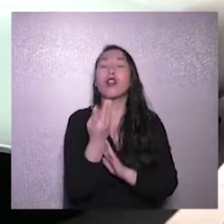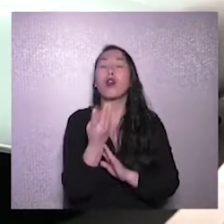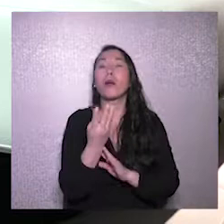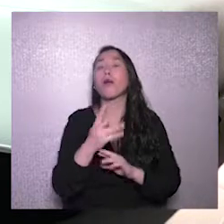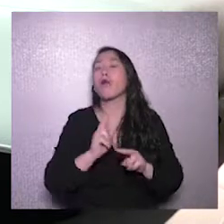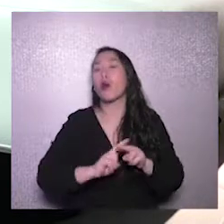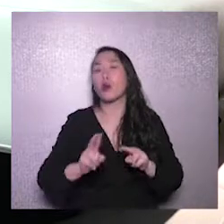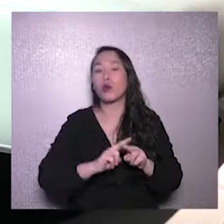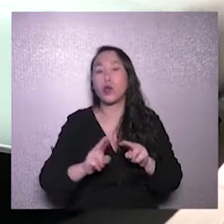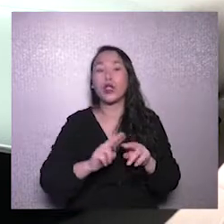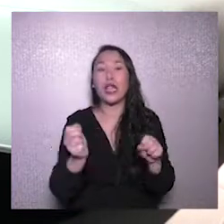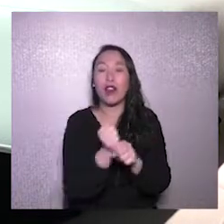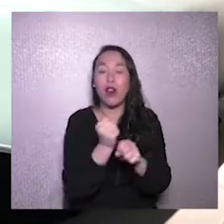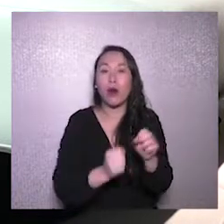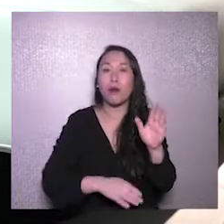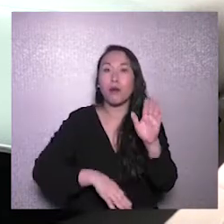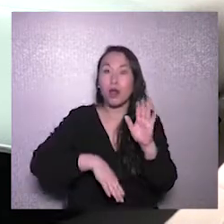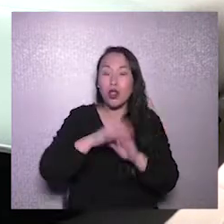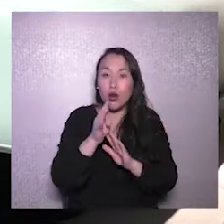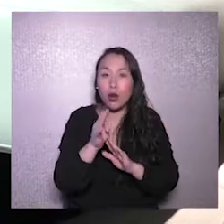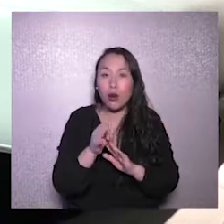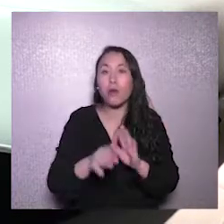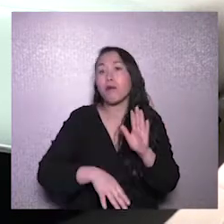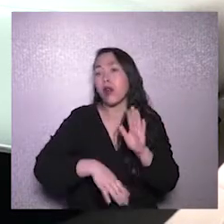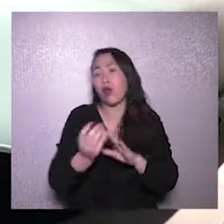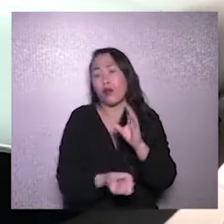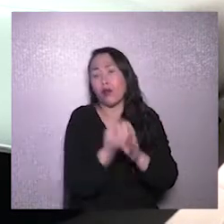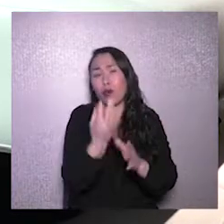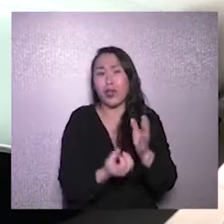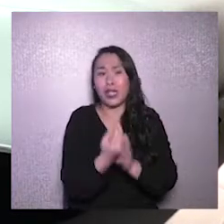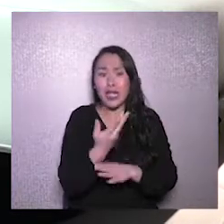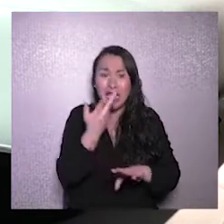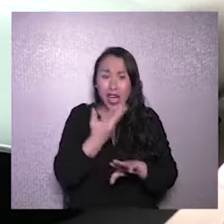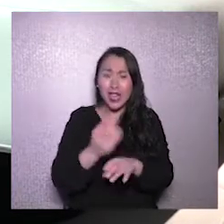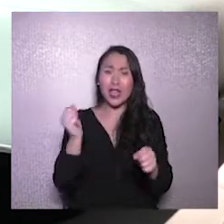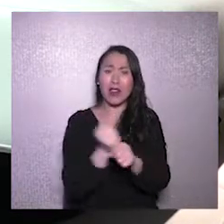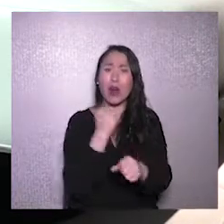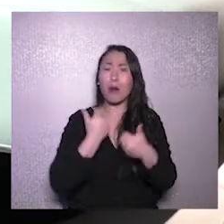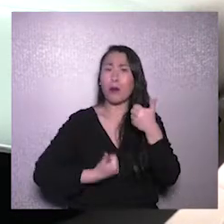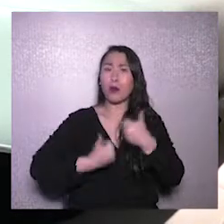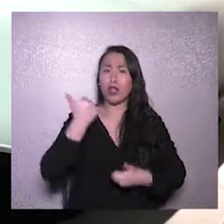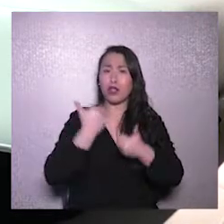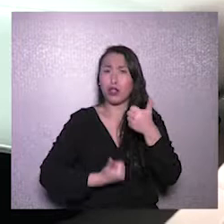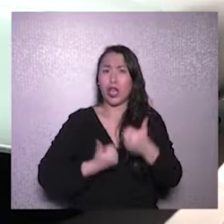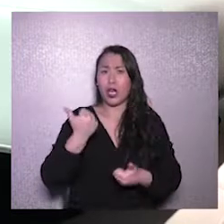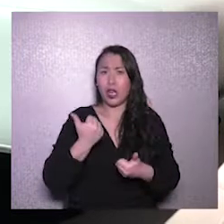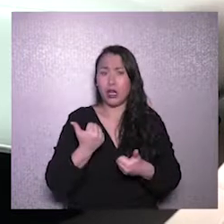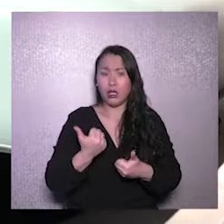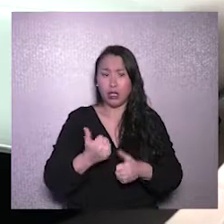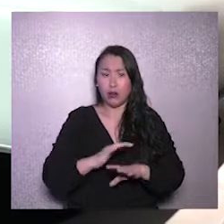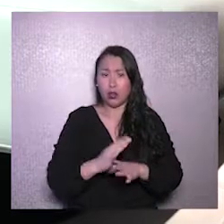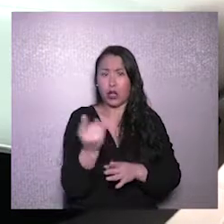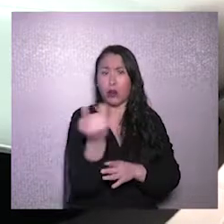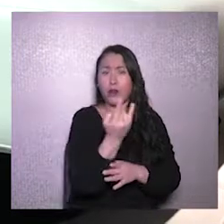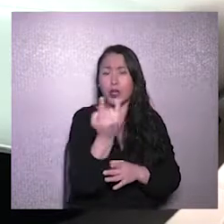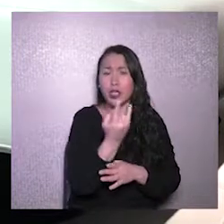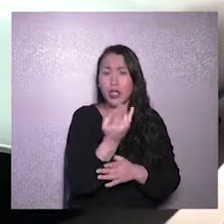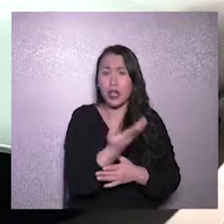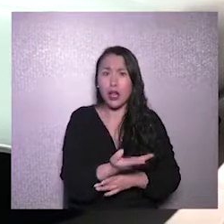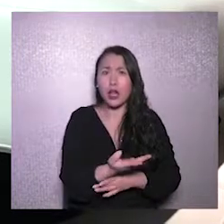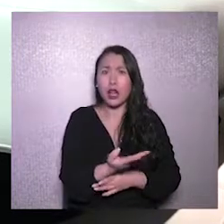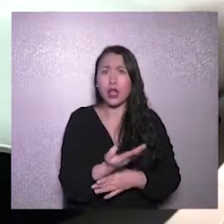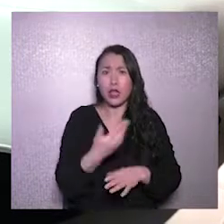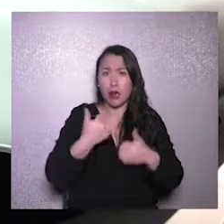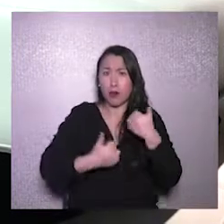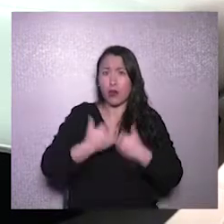innovación, haya trabajo para profesionales que salen de las universidades regionales, haya trabajo para